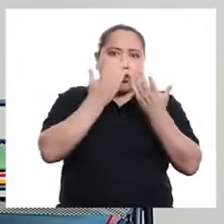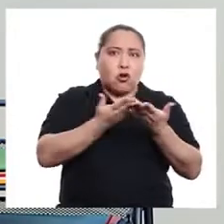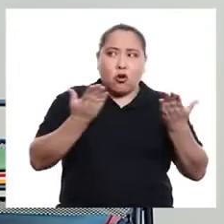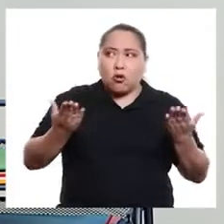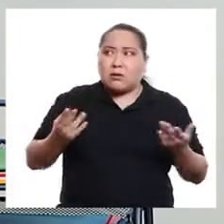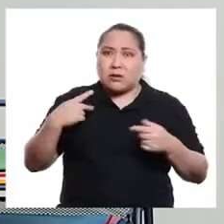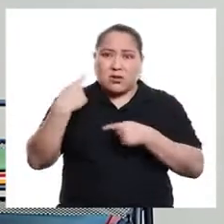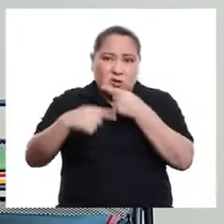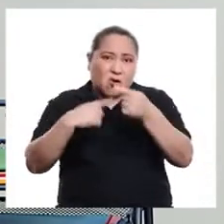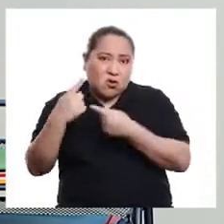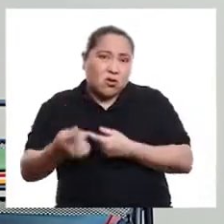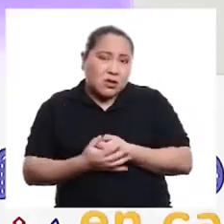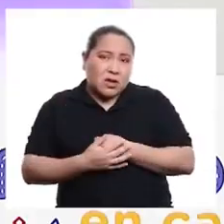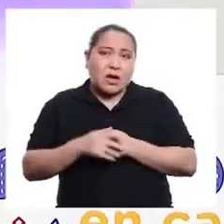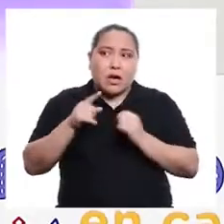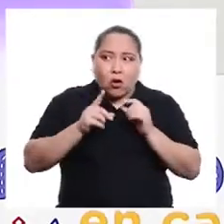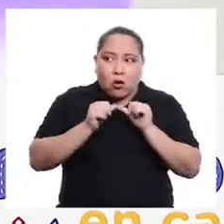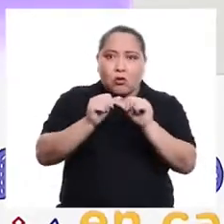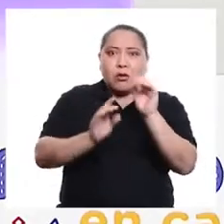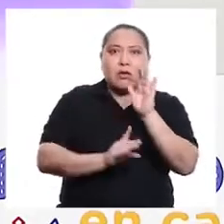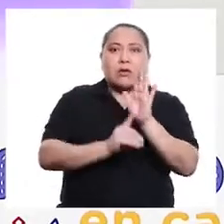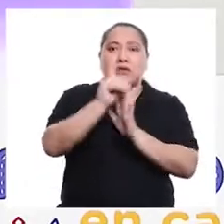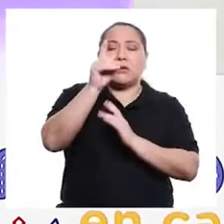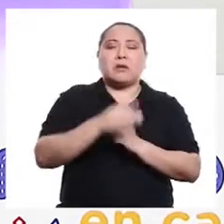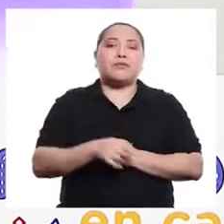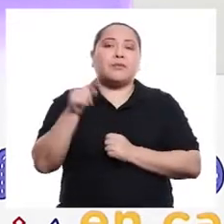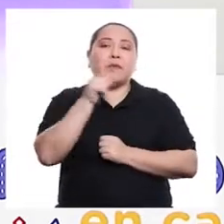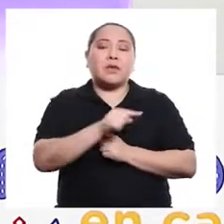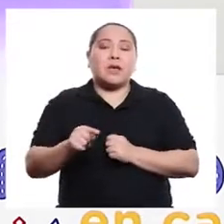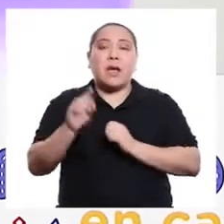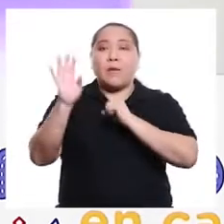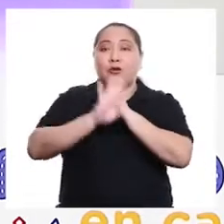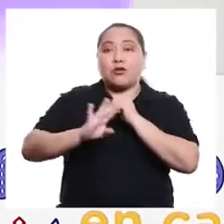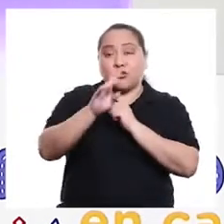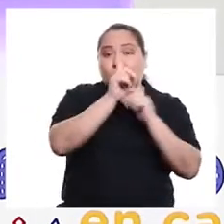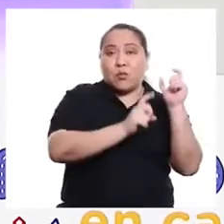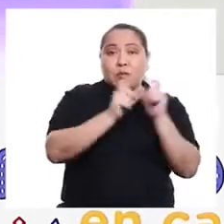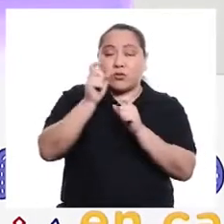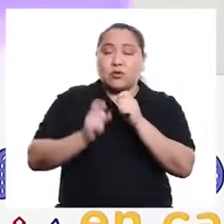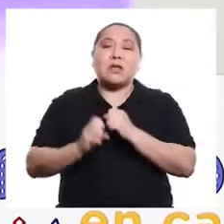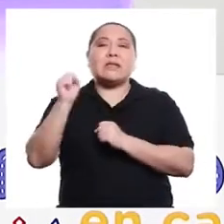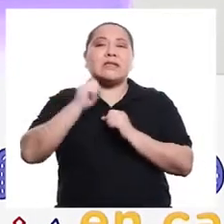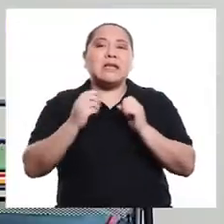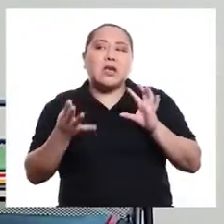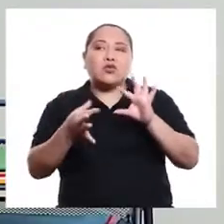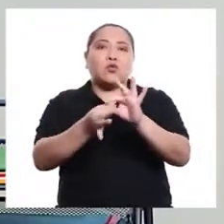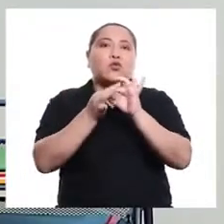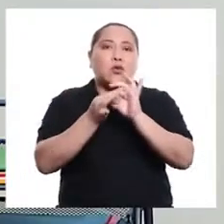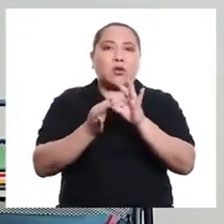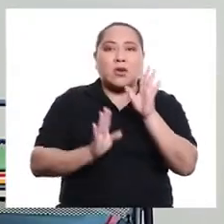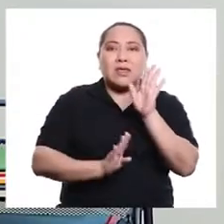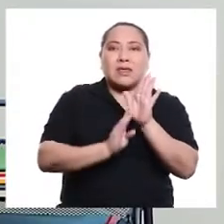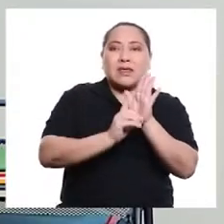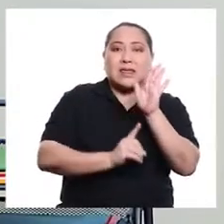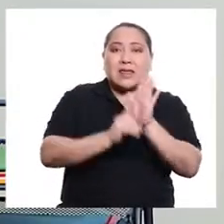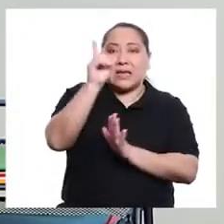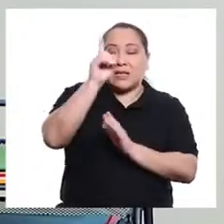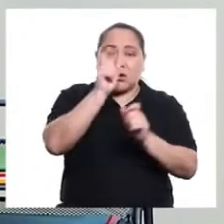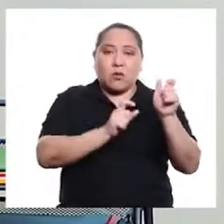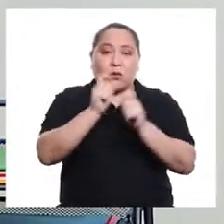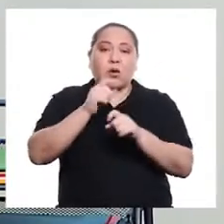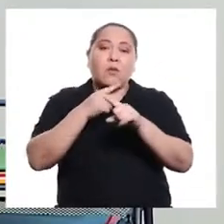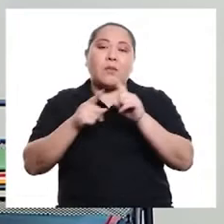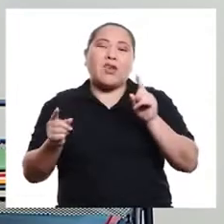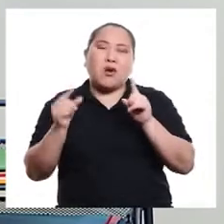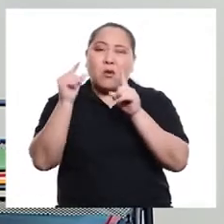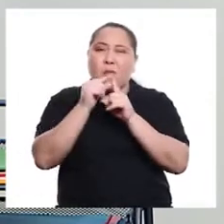así seguir desarrollándonos. Entonces, la seguridad ciudadana sí tiene relación con el desarrollo humano. Claro que sí, pero con términos